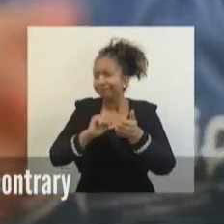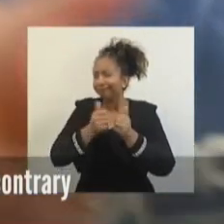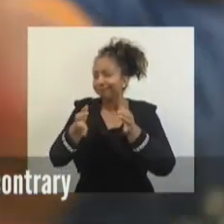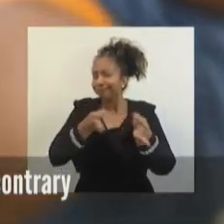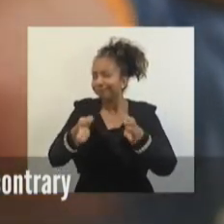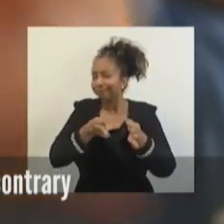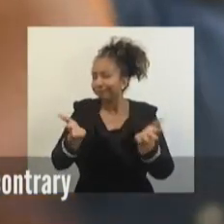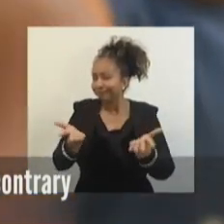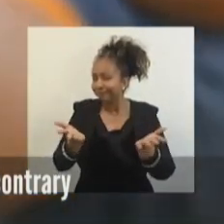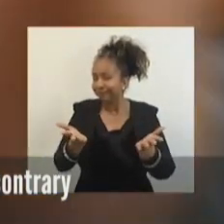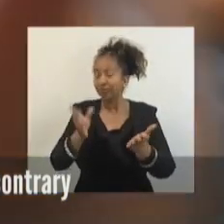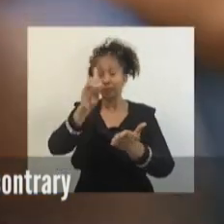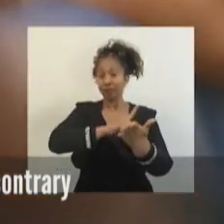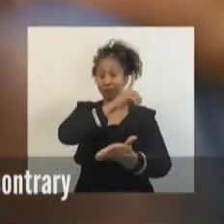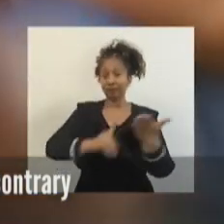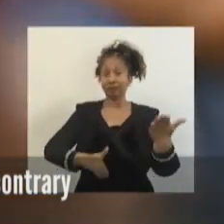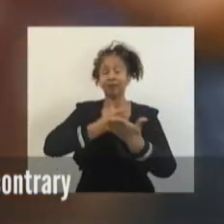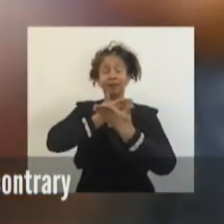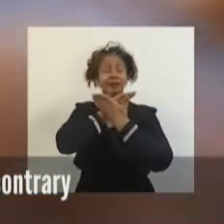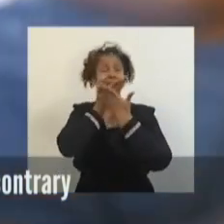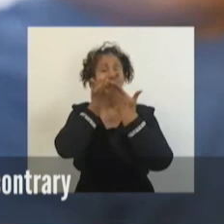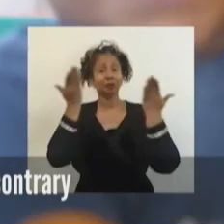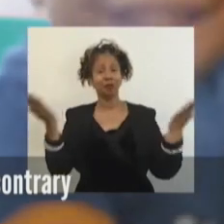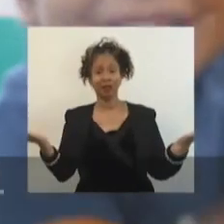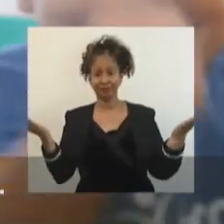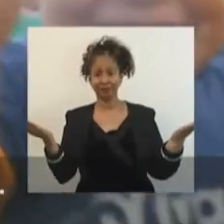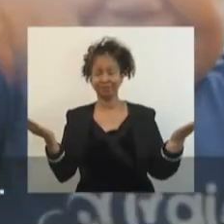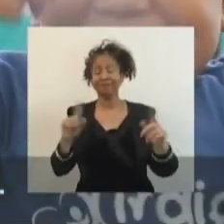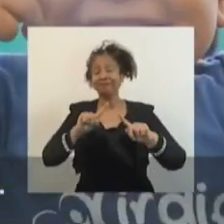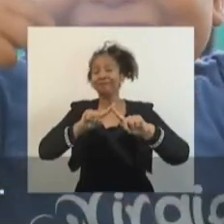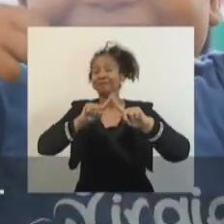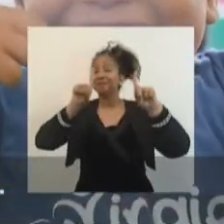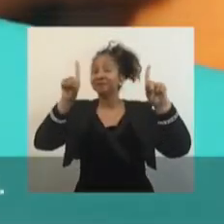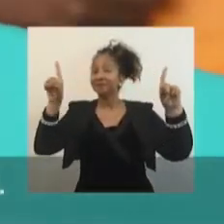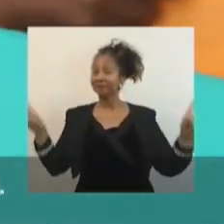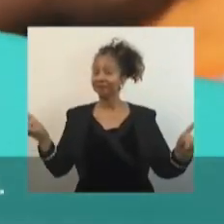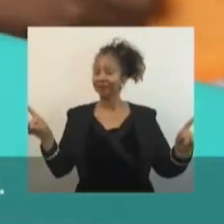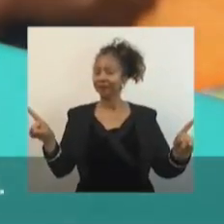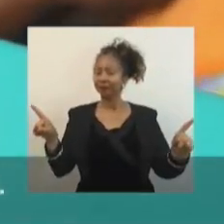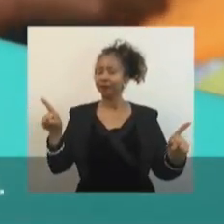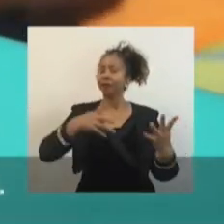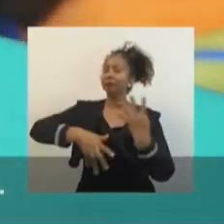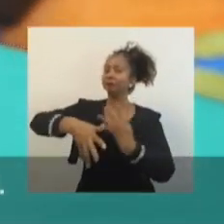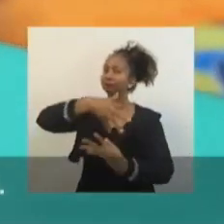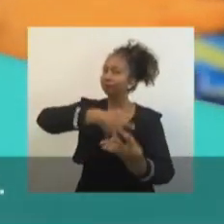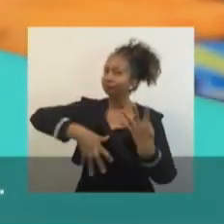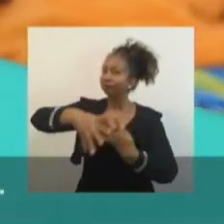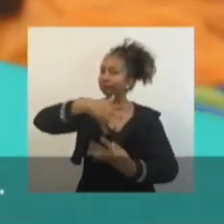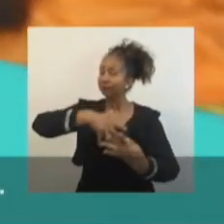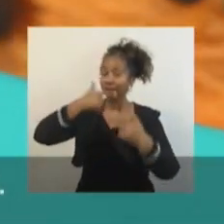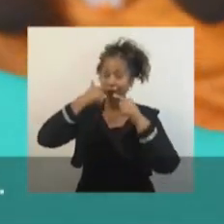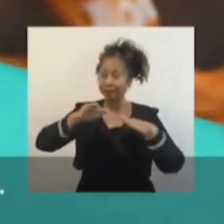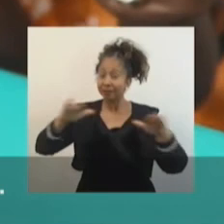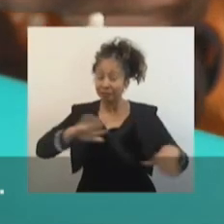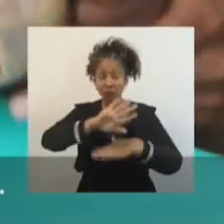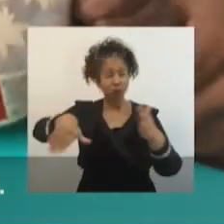Pero cómo decirle que en ese centro no hay discriminación. Al contrario, lo tratan mejor, vuelvo